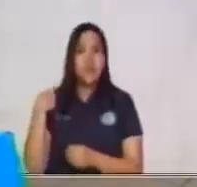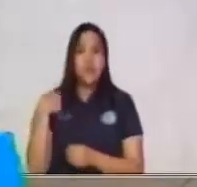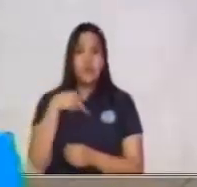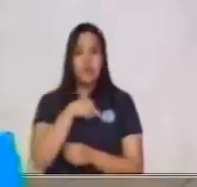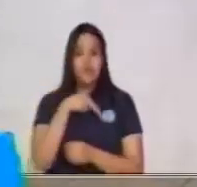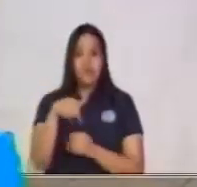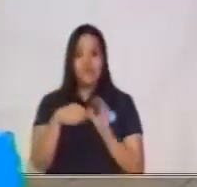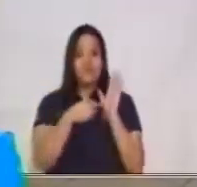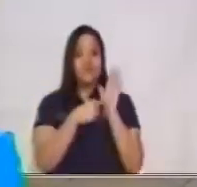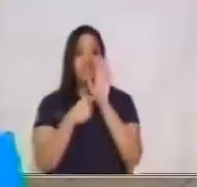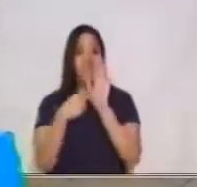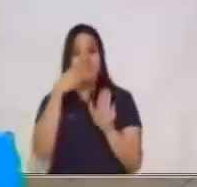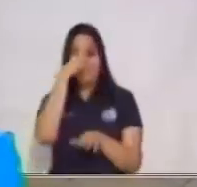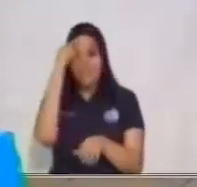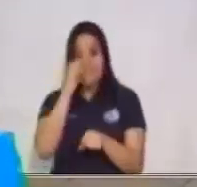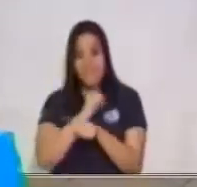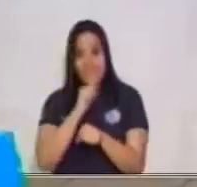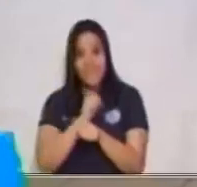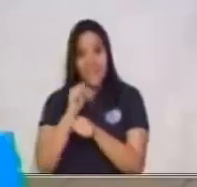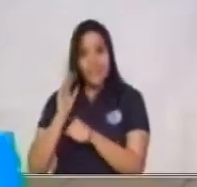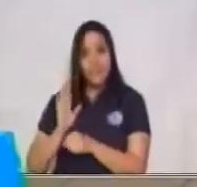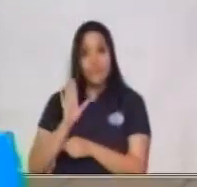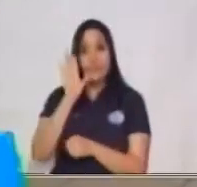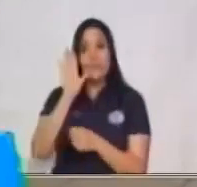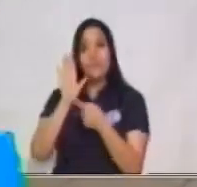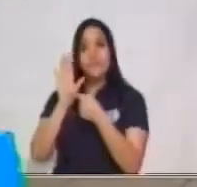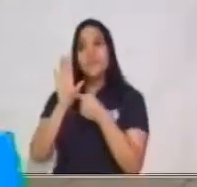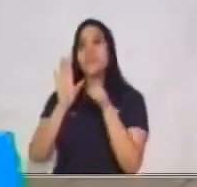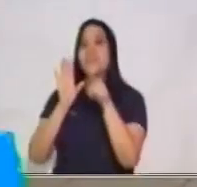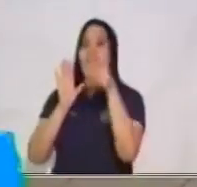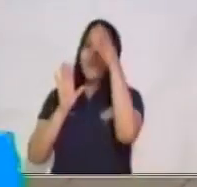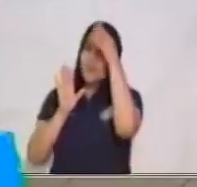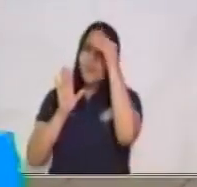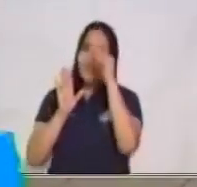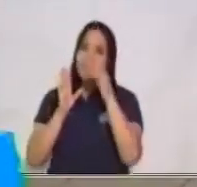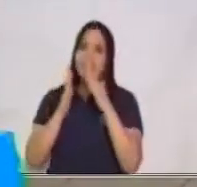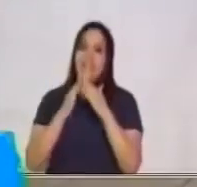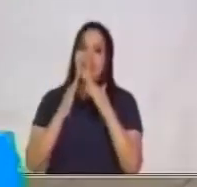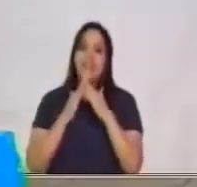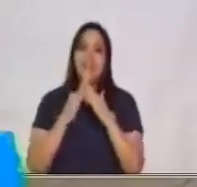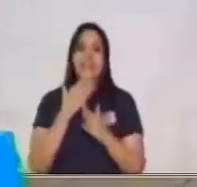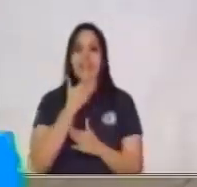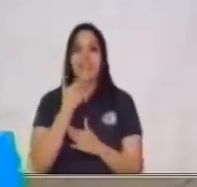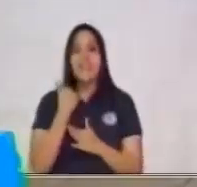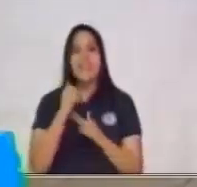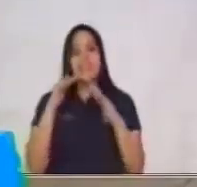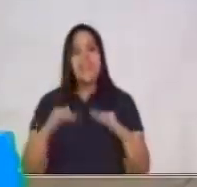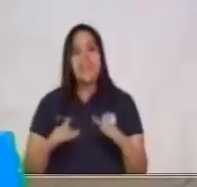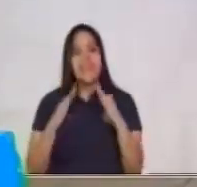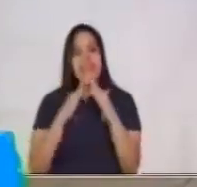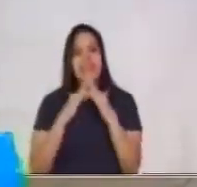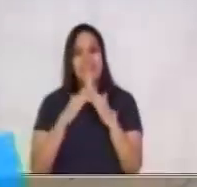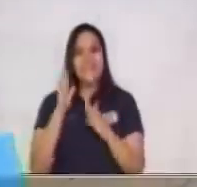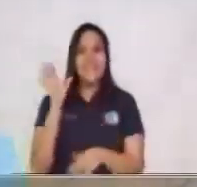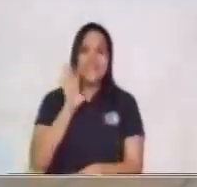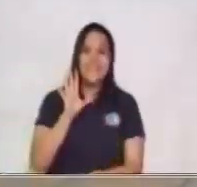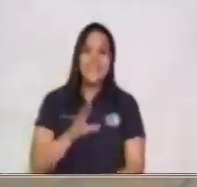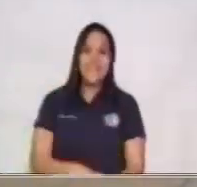nosotros estamos trabajando desde aquí para que tú aprendas en casa. Así que, por favor, quédate en casa. Nos vemos.